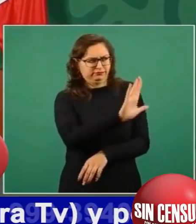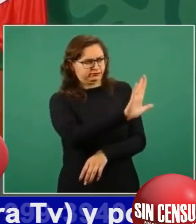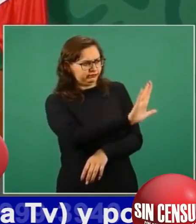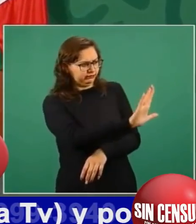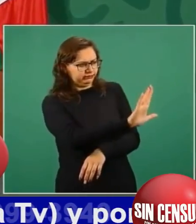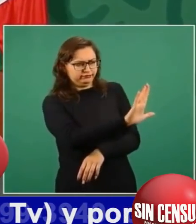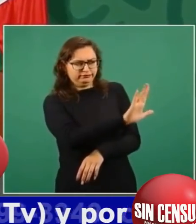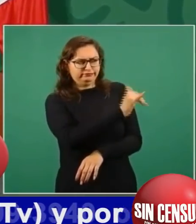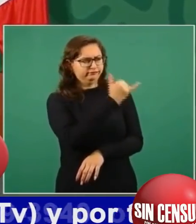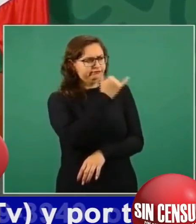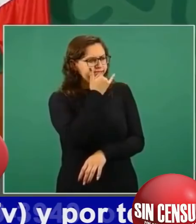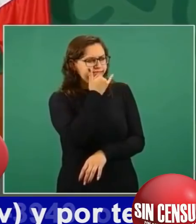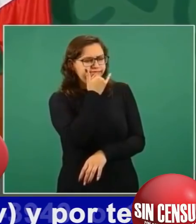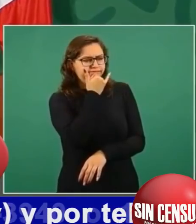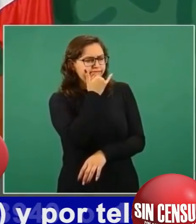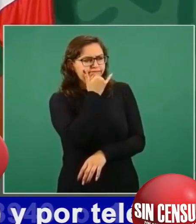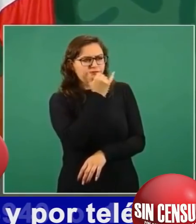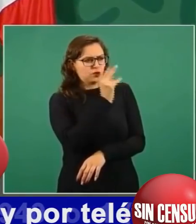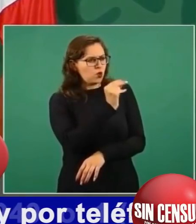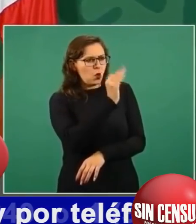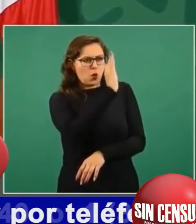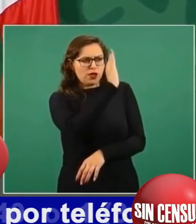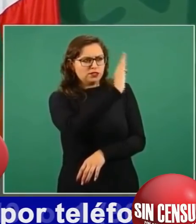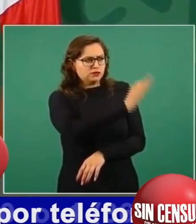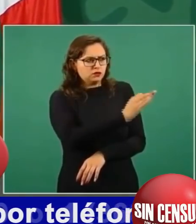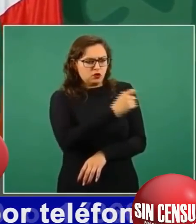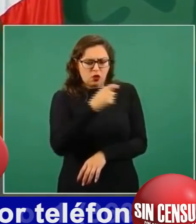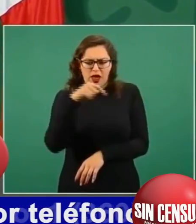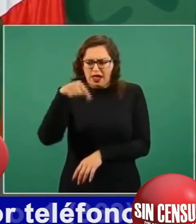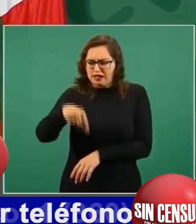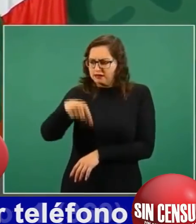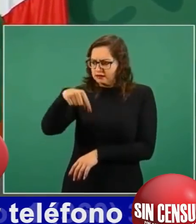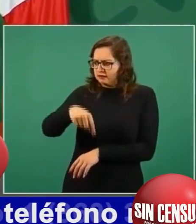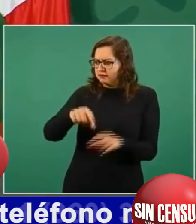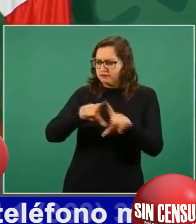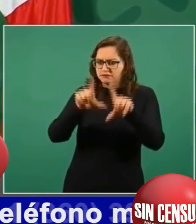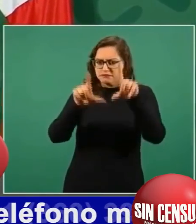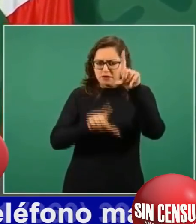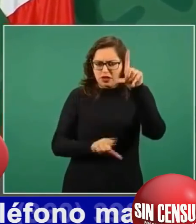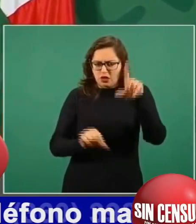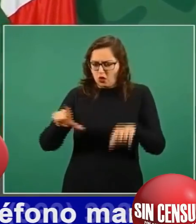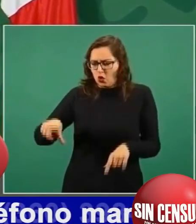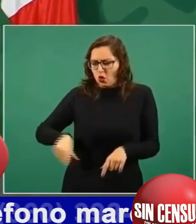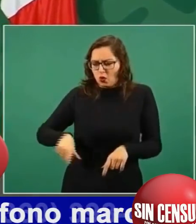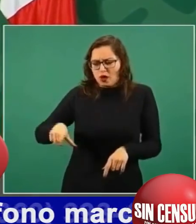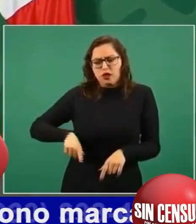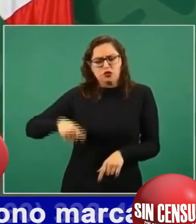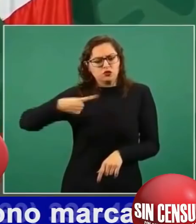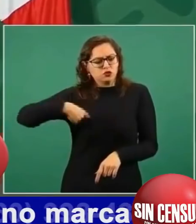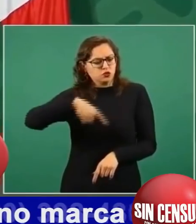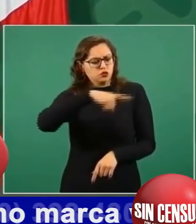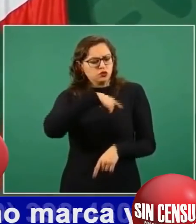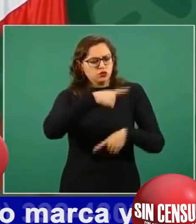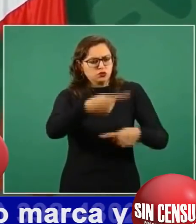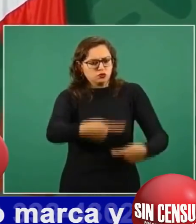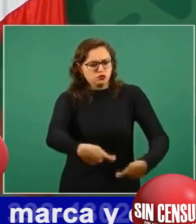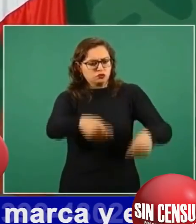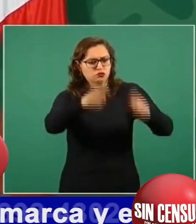acabar con la corrupción y con la impunidad y para hacer realidad la